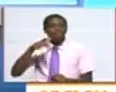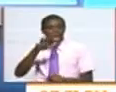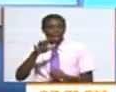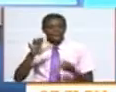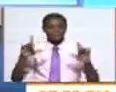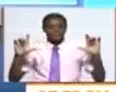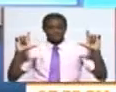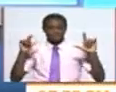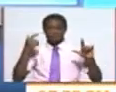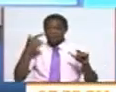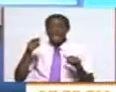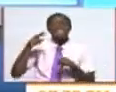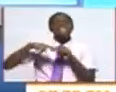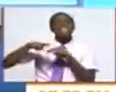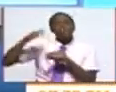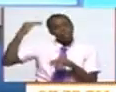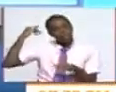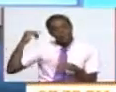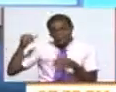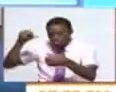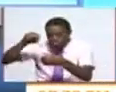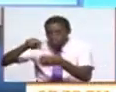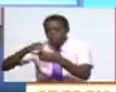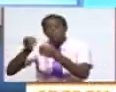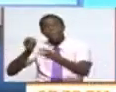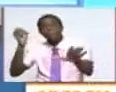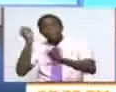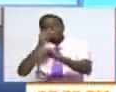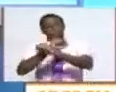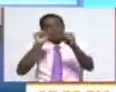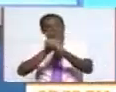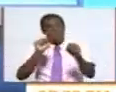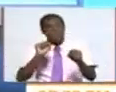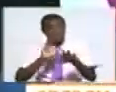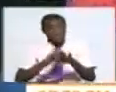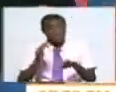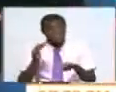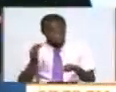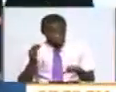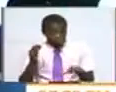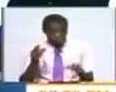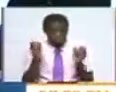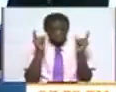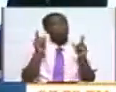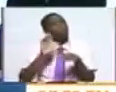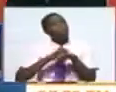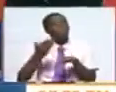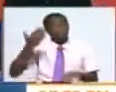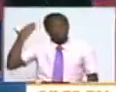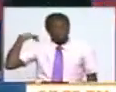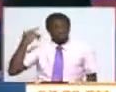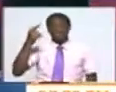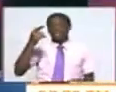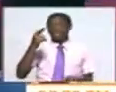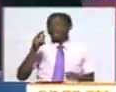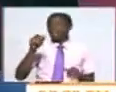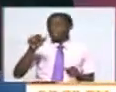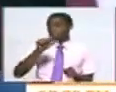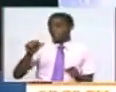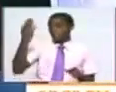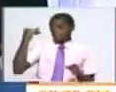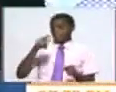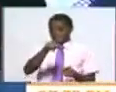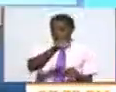bombas la semana pasada. La semana pasada los venezolanos y las venezolanas nos despertamos con una imagen de un niñito en una acera, una